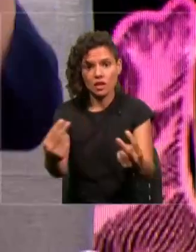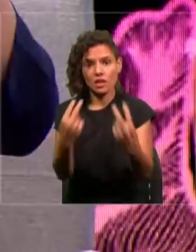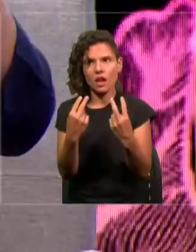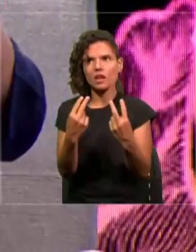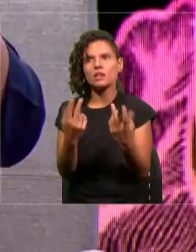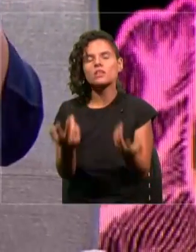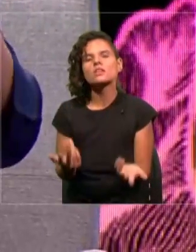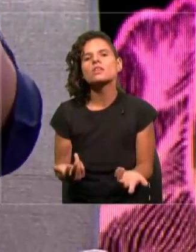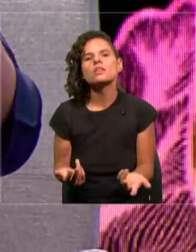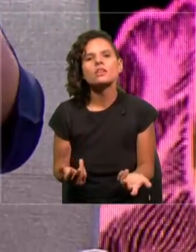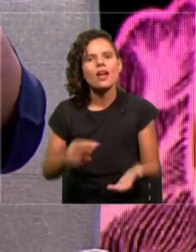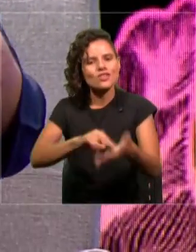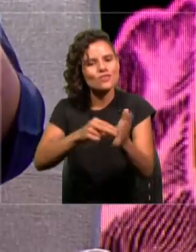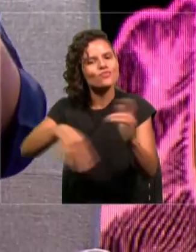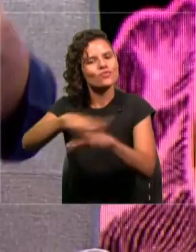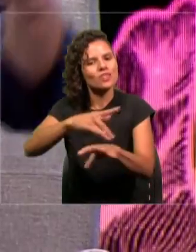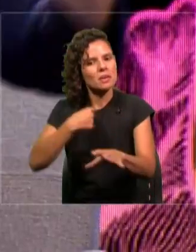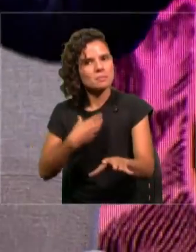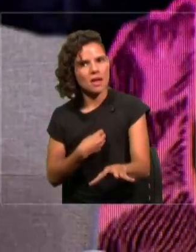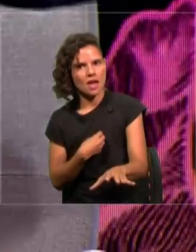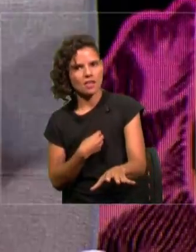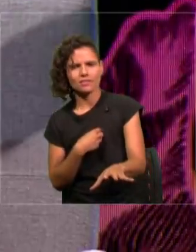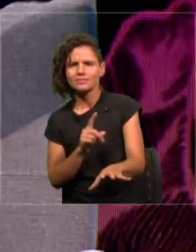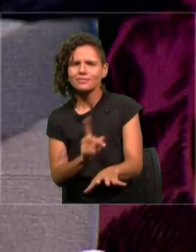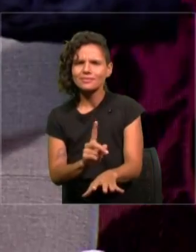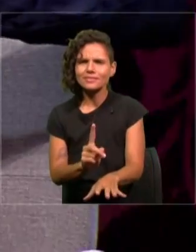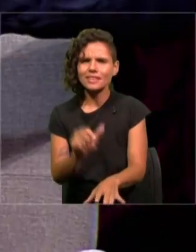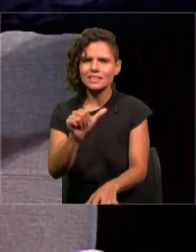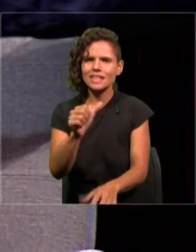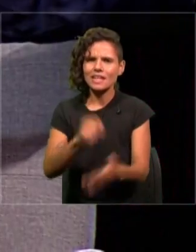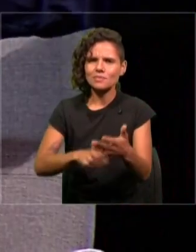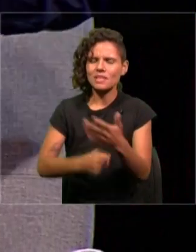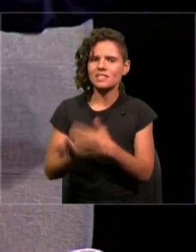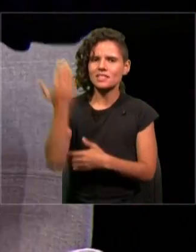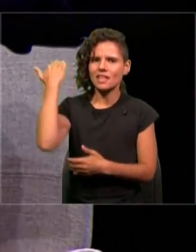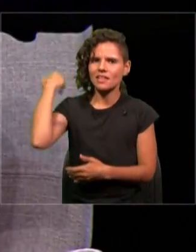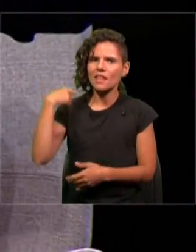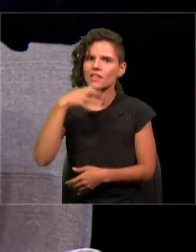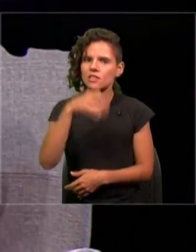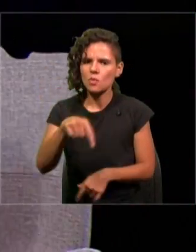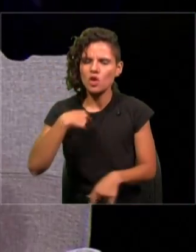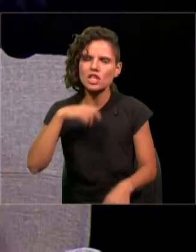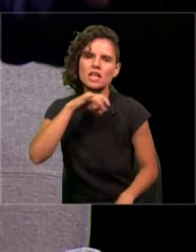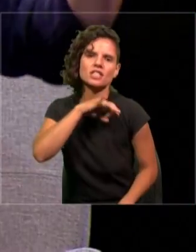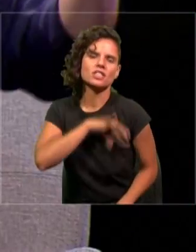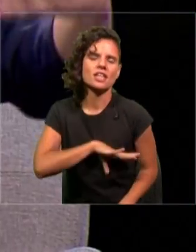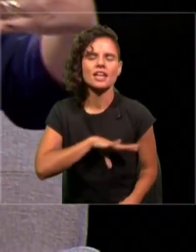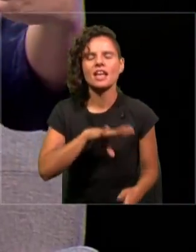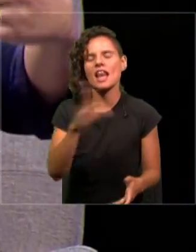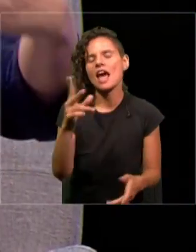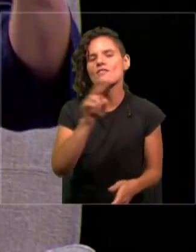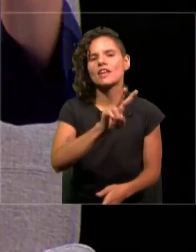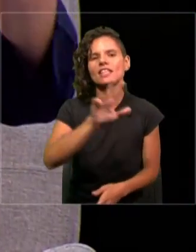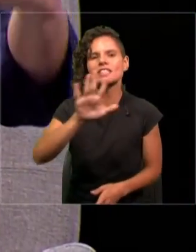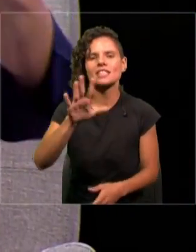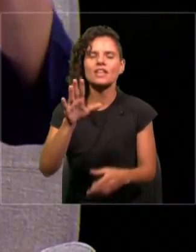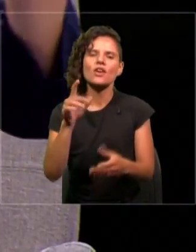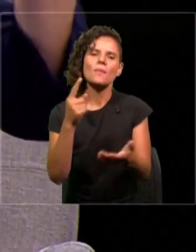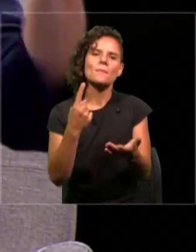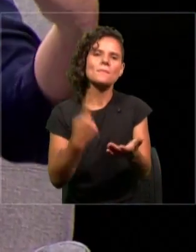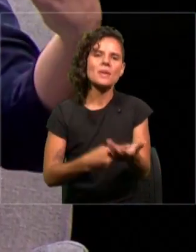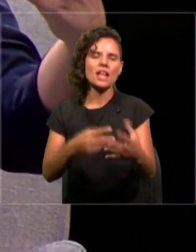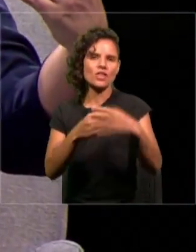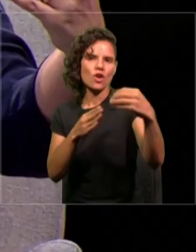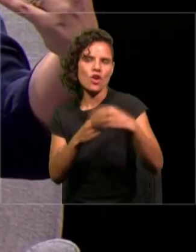le tengamos miedo al conflicto. Hace 6 meses atrás decíamos que este era un país que tenía $25,000 de ingreso